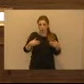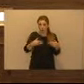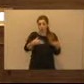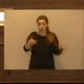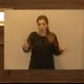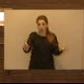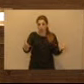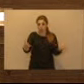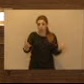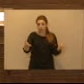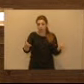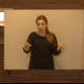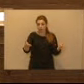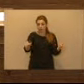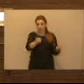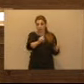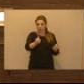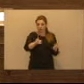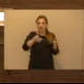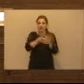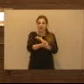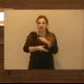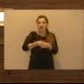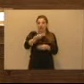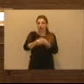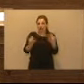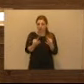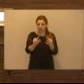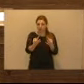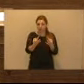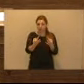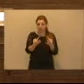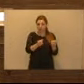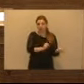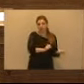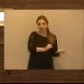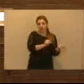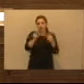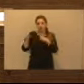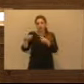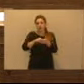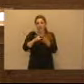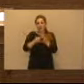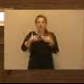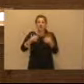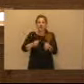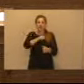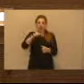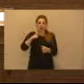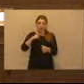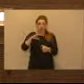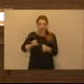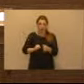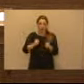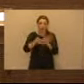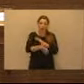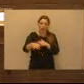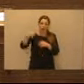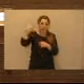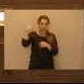el candado, sino que más bien lo que fan ye derivarnos al sistema sanitario privado, que ye lo único